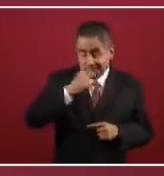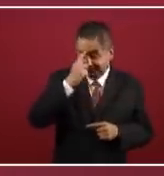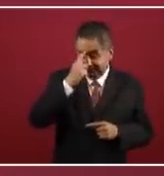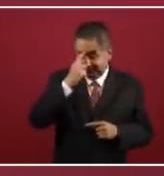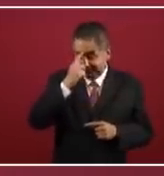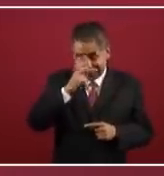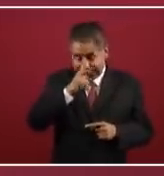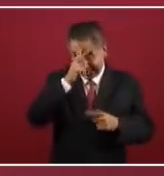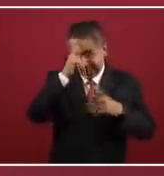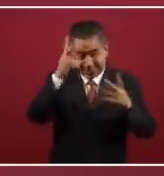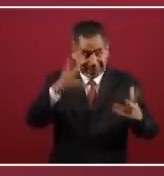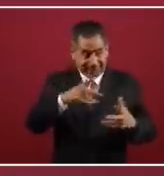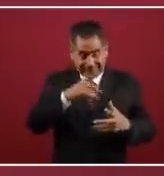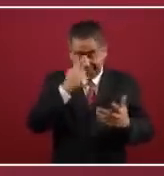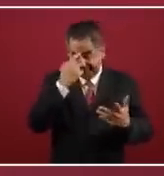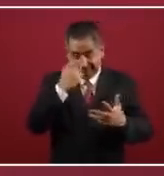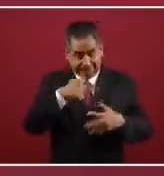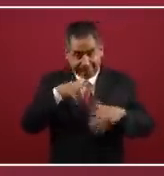desquiciados,